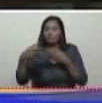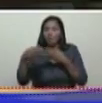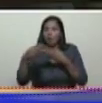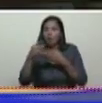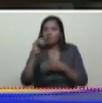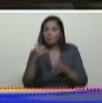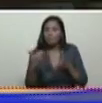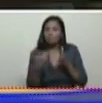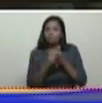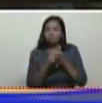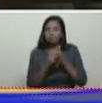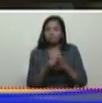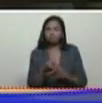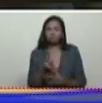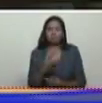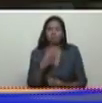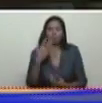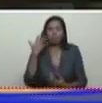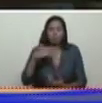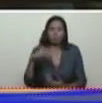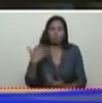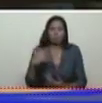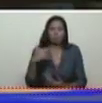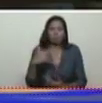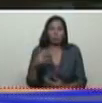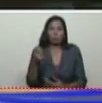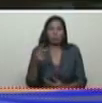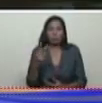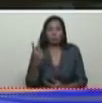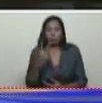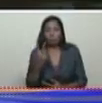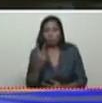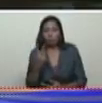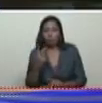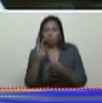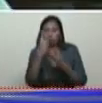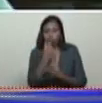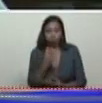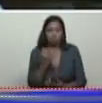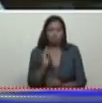Le sacan un ojo de la cara y si se descuida, le sacan el otro y lo dejan ciego.